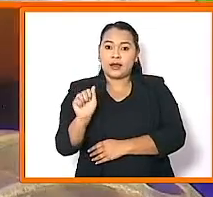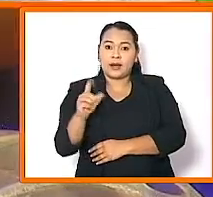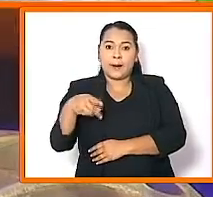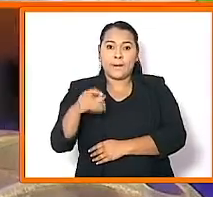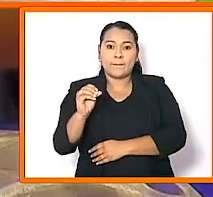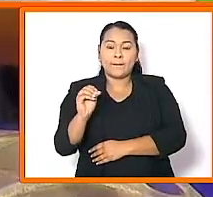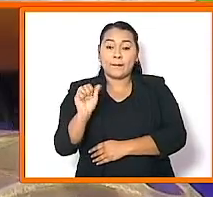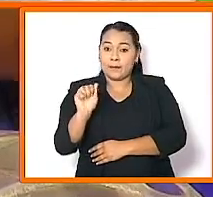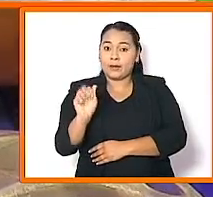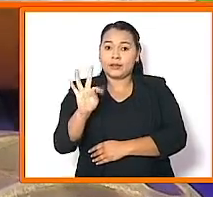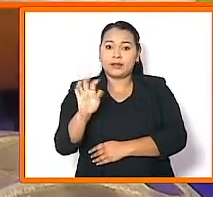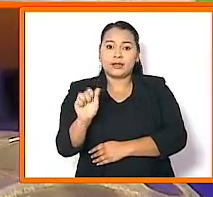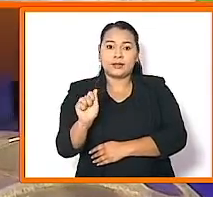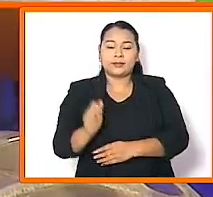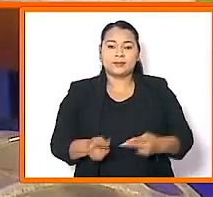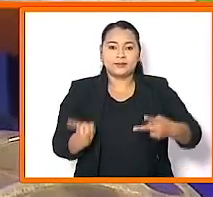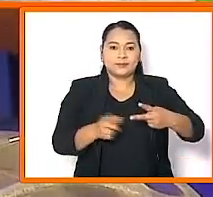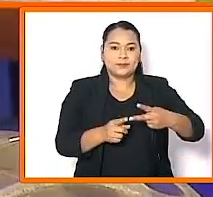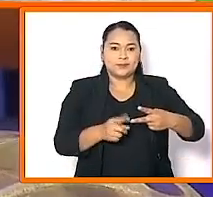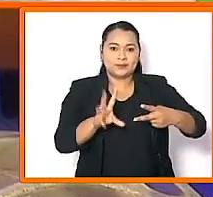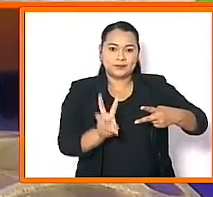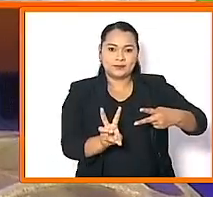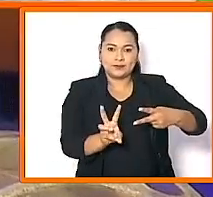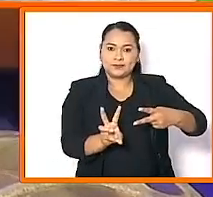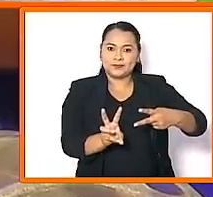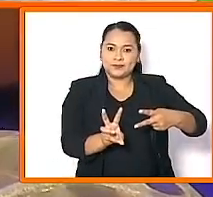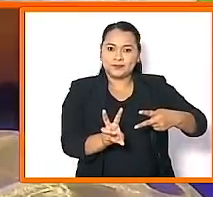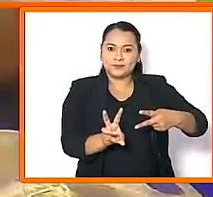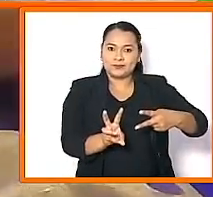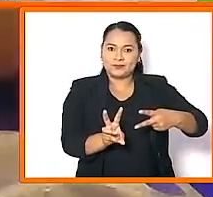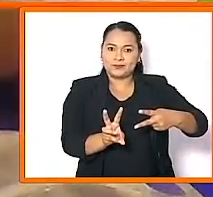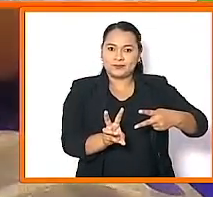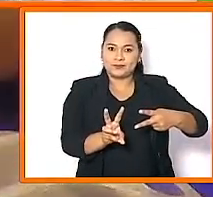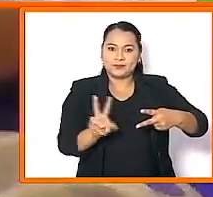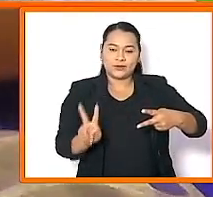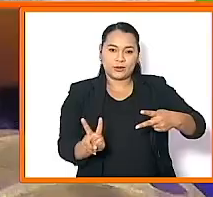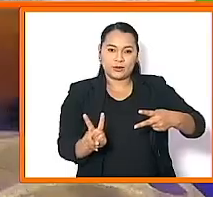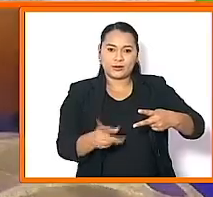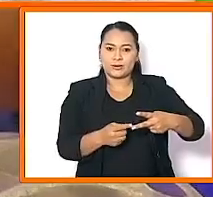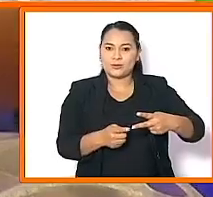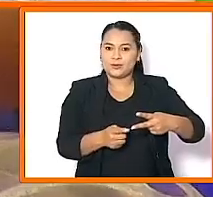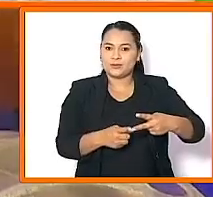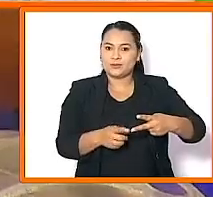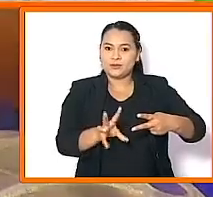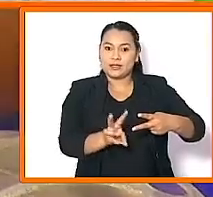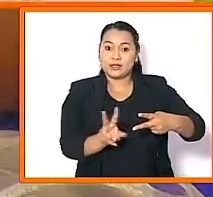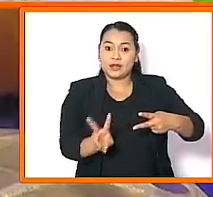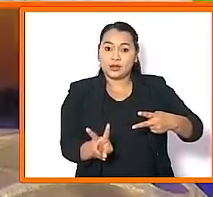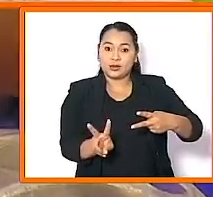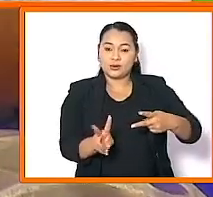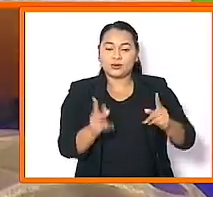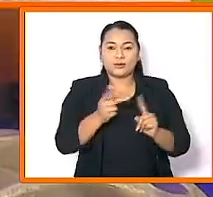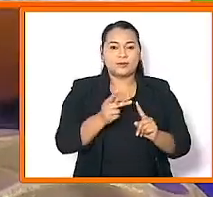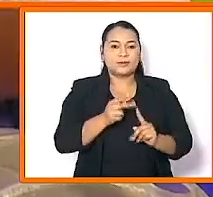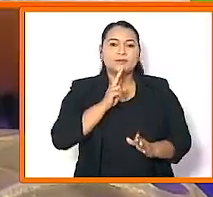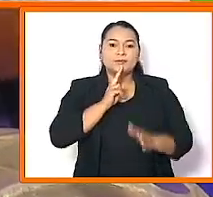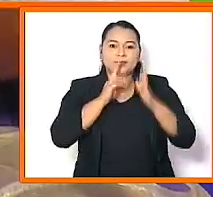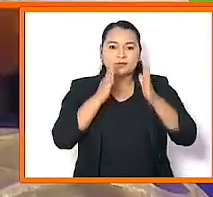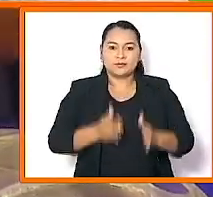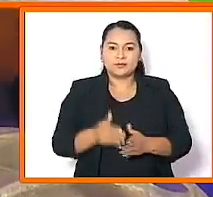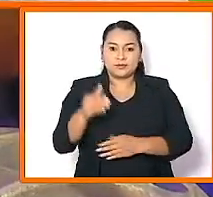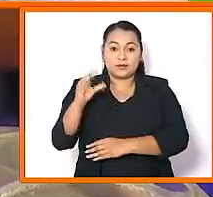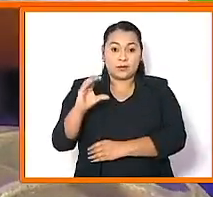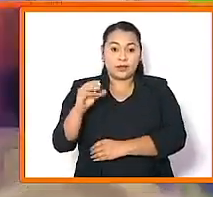ganador, su primer dígito es el 6. Segundo dígito. Este es el 2, número favorecido 62, con su catrachada